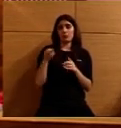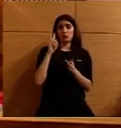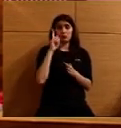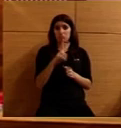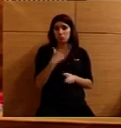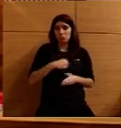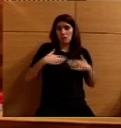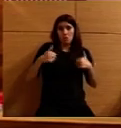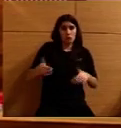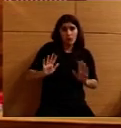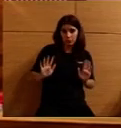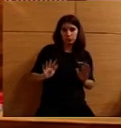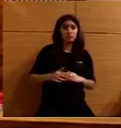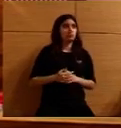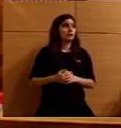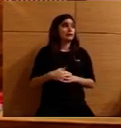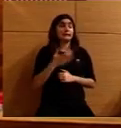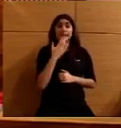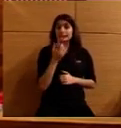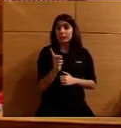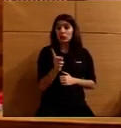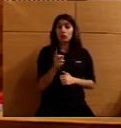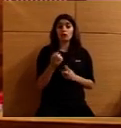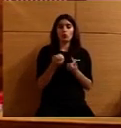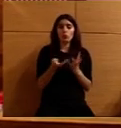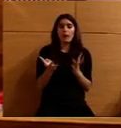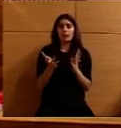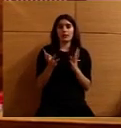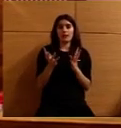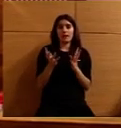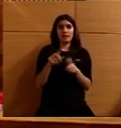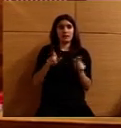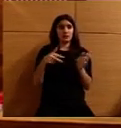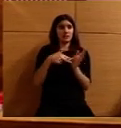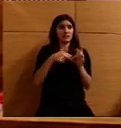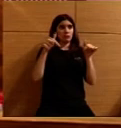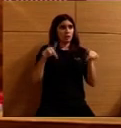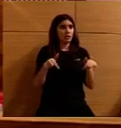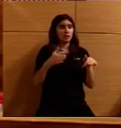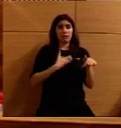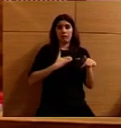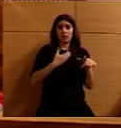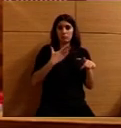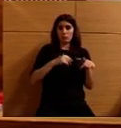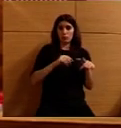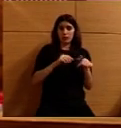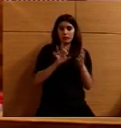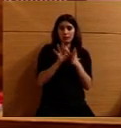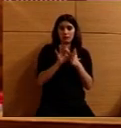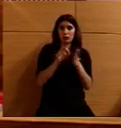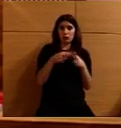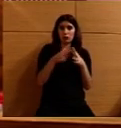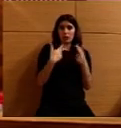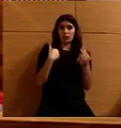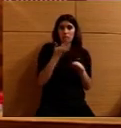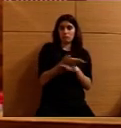puede comprobar en cualquier momento. Y si no, cualquiera de los presentes aquí, concejales y alcaldes, podemos ir a nuestros servicios